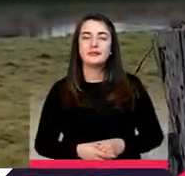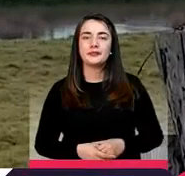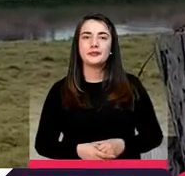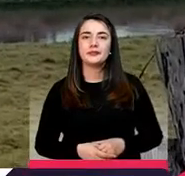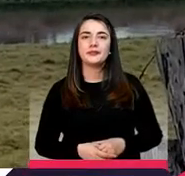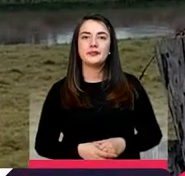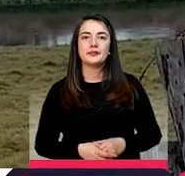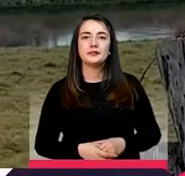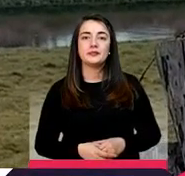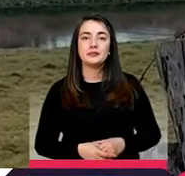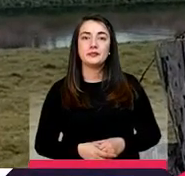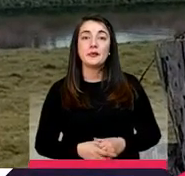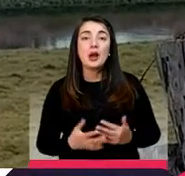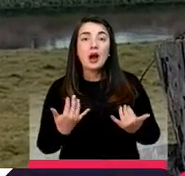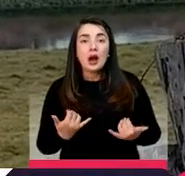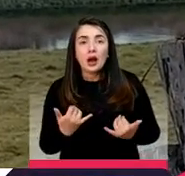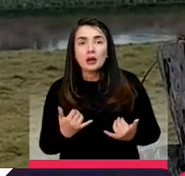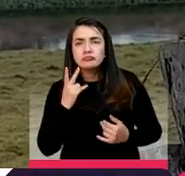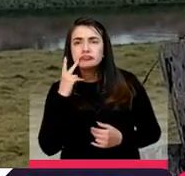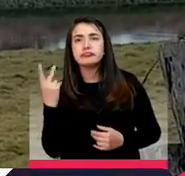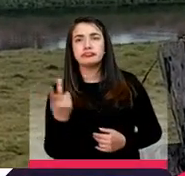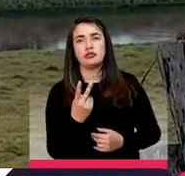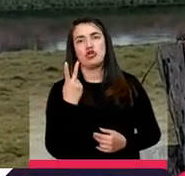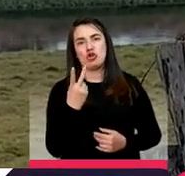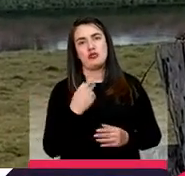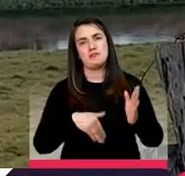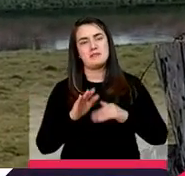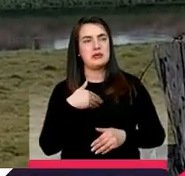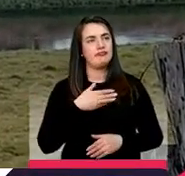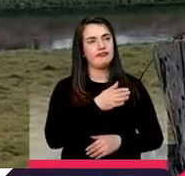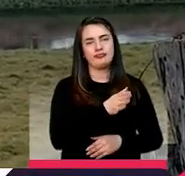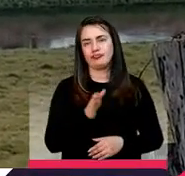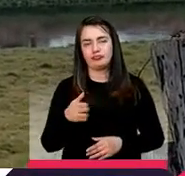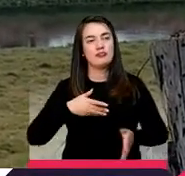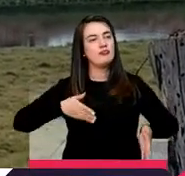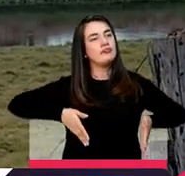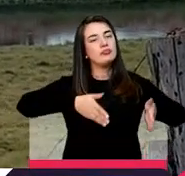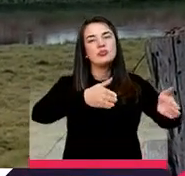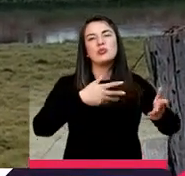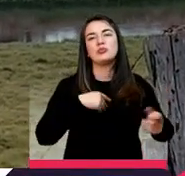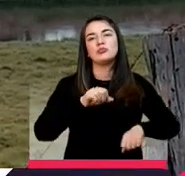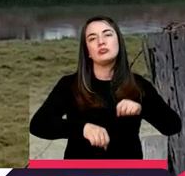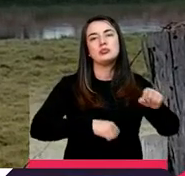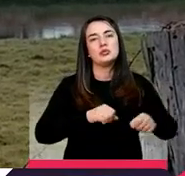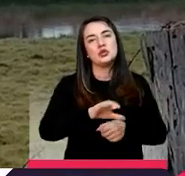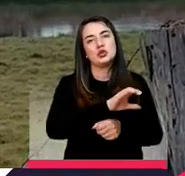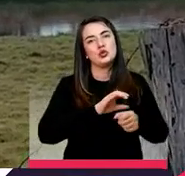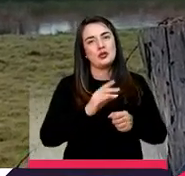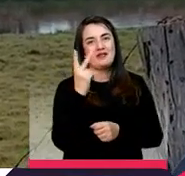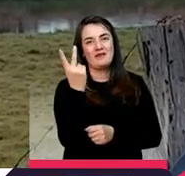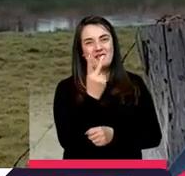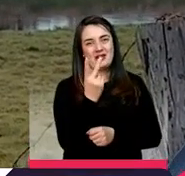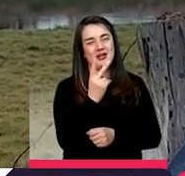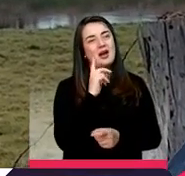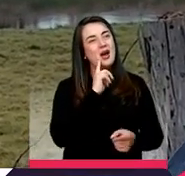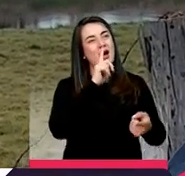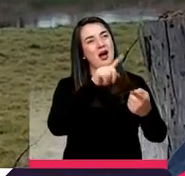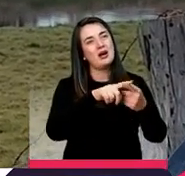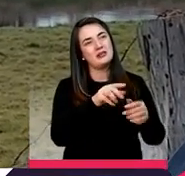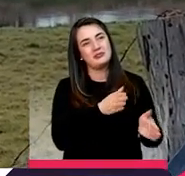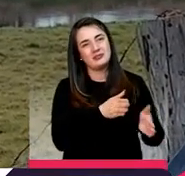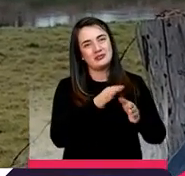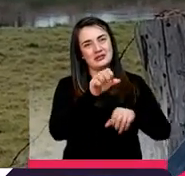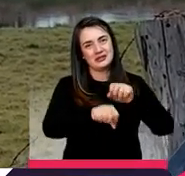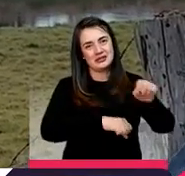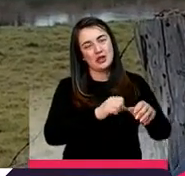Hasta el momento estamos reconociendo dos ciclos recorridos. Uno es este que lo llamamos el recorrido de Ciudad Verde hasta la ciclovía, y el otro es